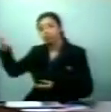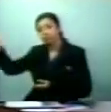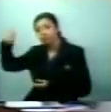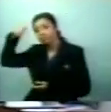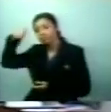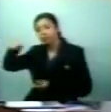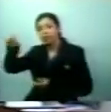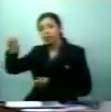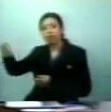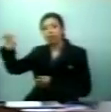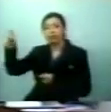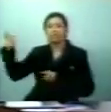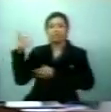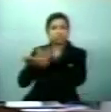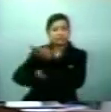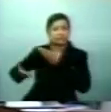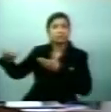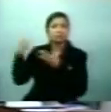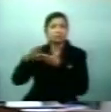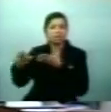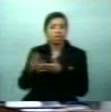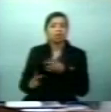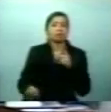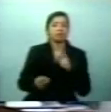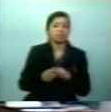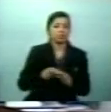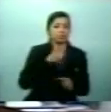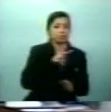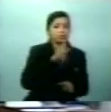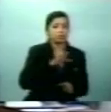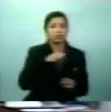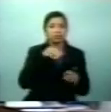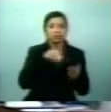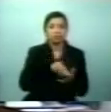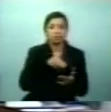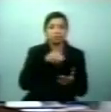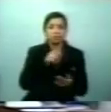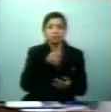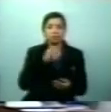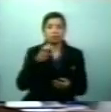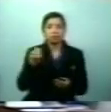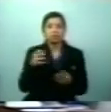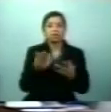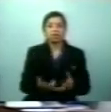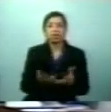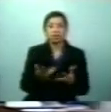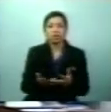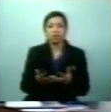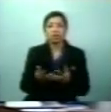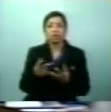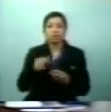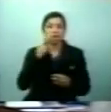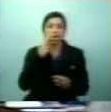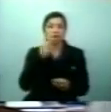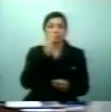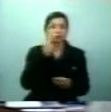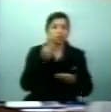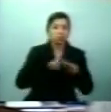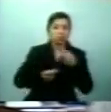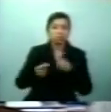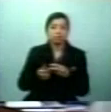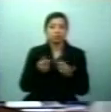acuerdo, así como el acceso de 24.000 toneladas métricas que se otorgó al azúcar de caña,